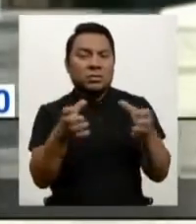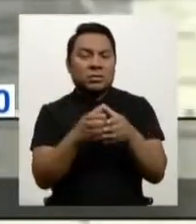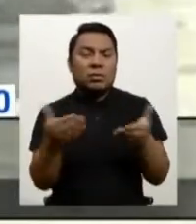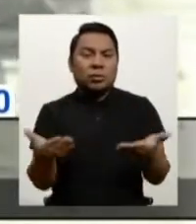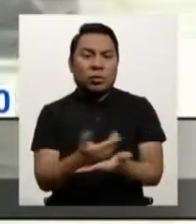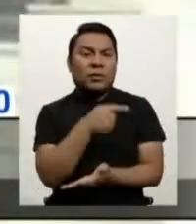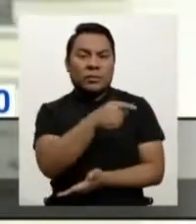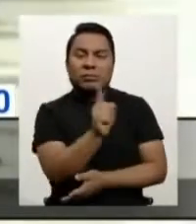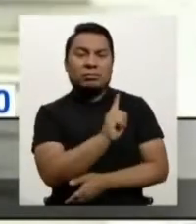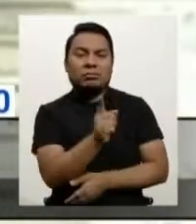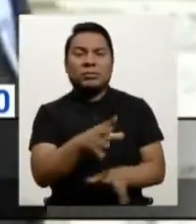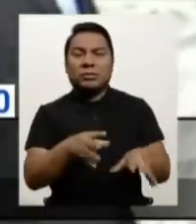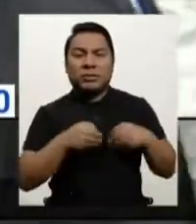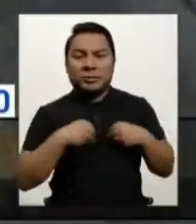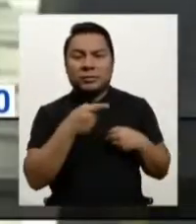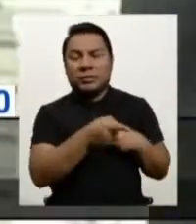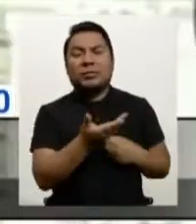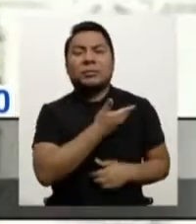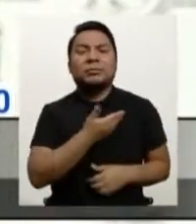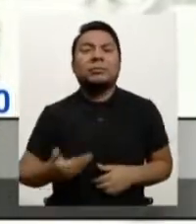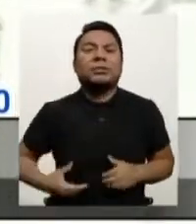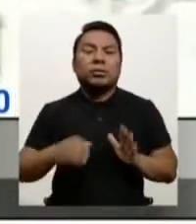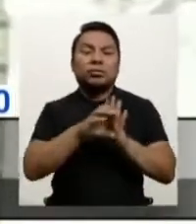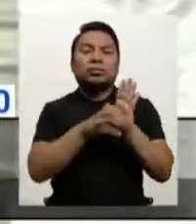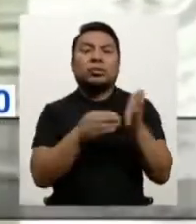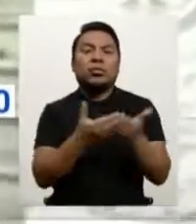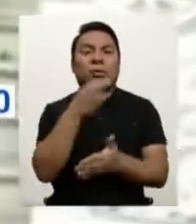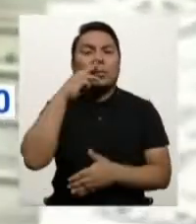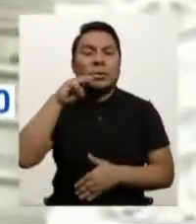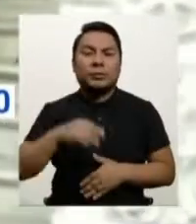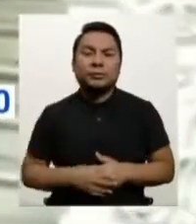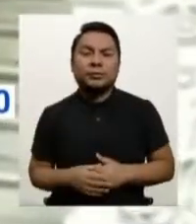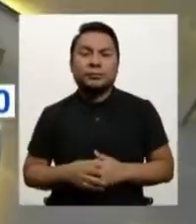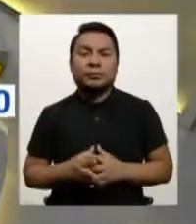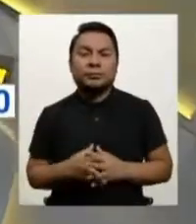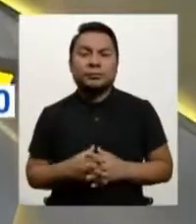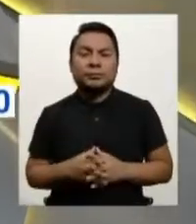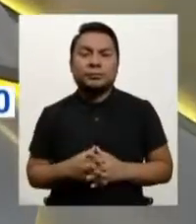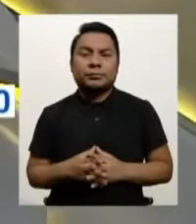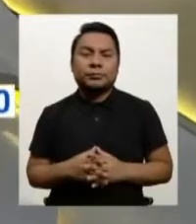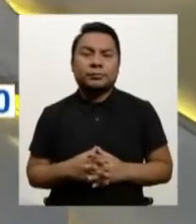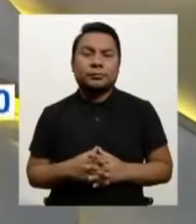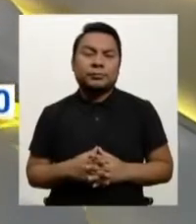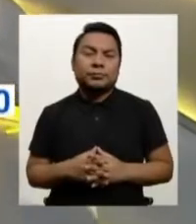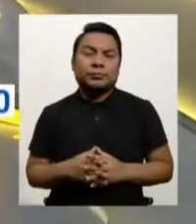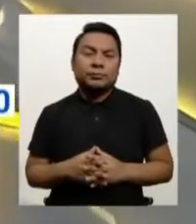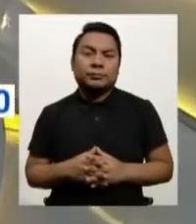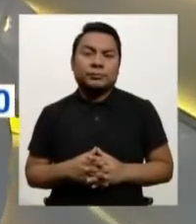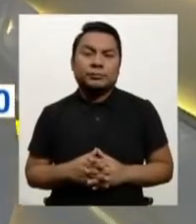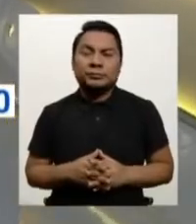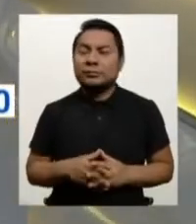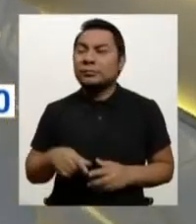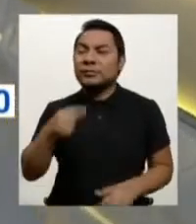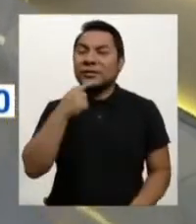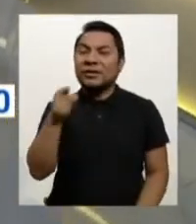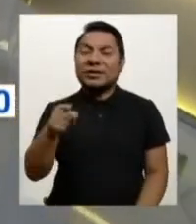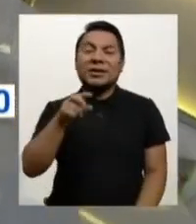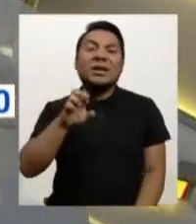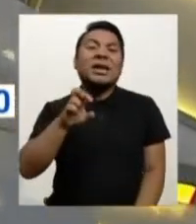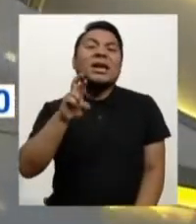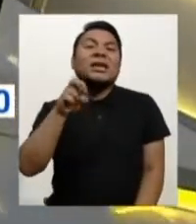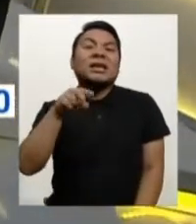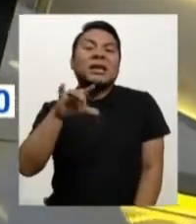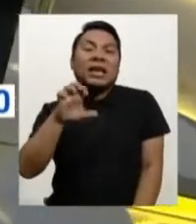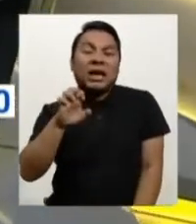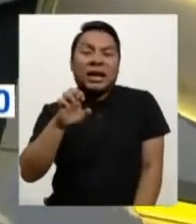parlamento legislativo alterno como la constituyente. Gobernador Ramón Guevara, de Mérida. Bueno, ya Enrique Capriles ha dicho que se va de la mesa de